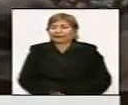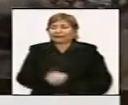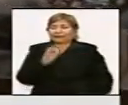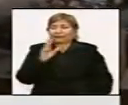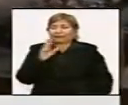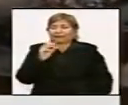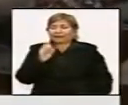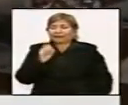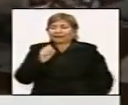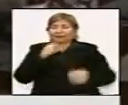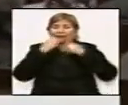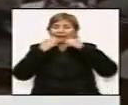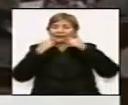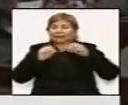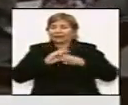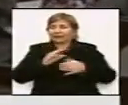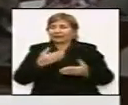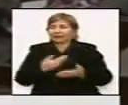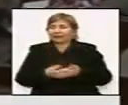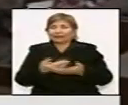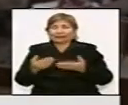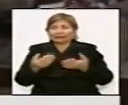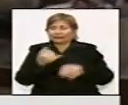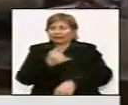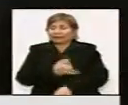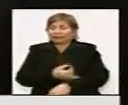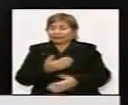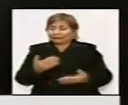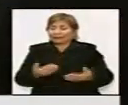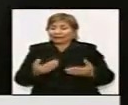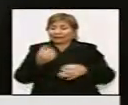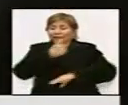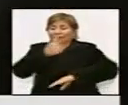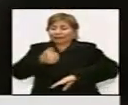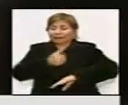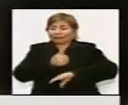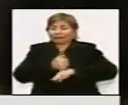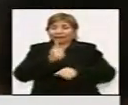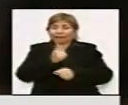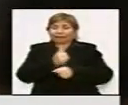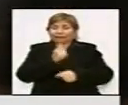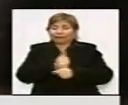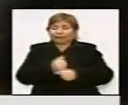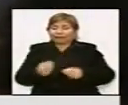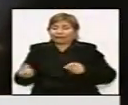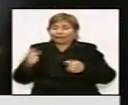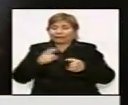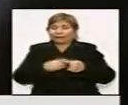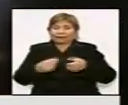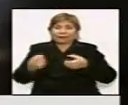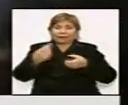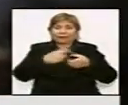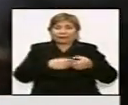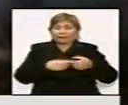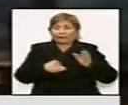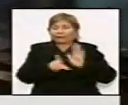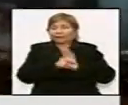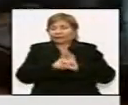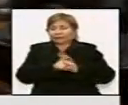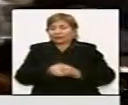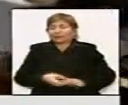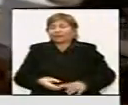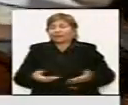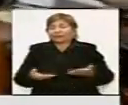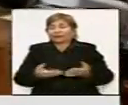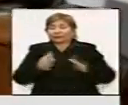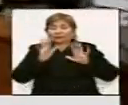Falla, secretario general, recordó que esta institución fue fundada en base a los trabajadores reincorporados por mandato de la ley. En